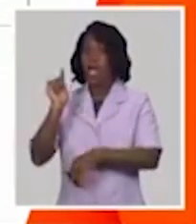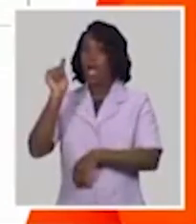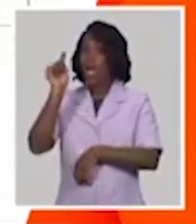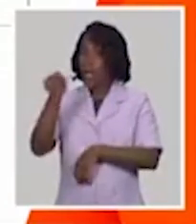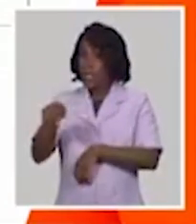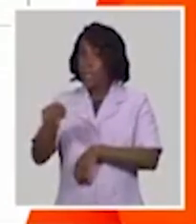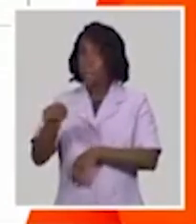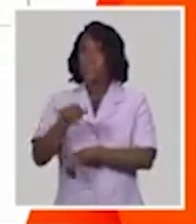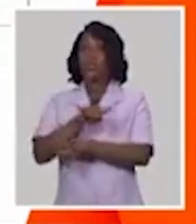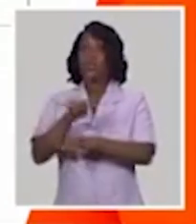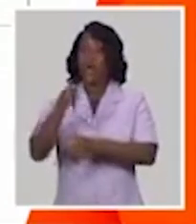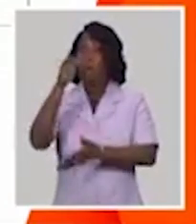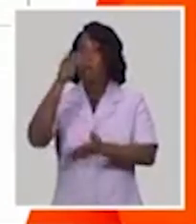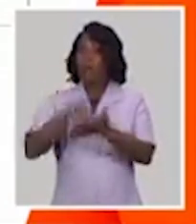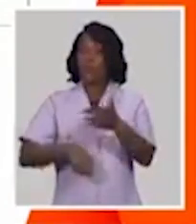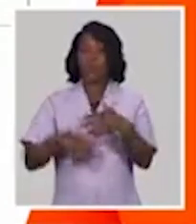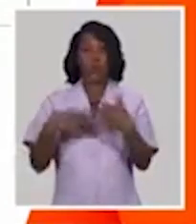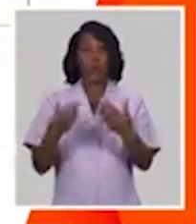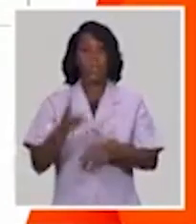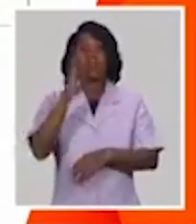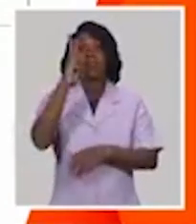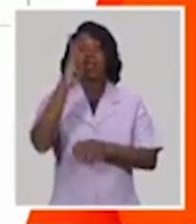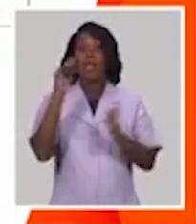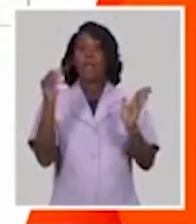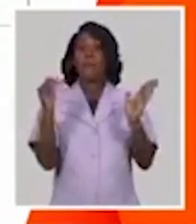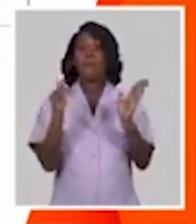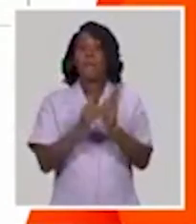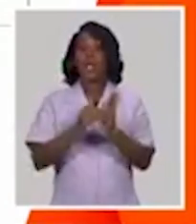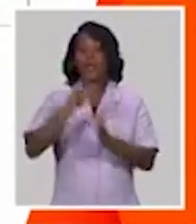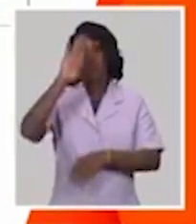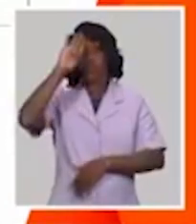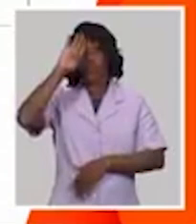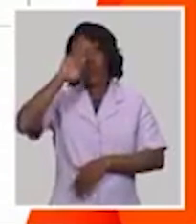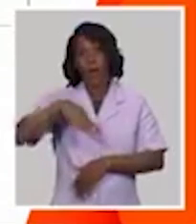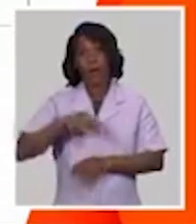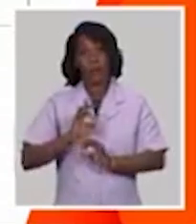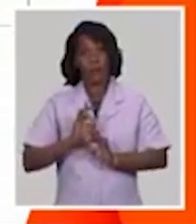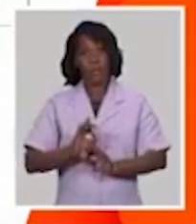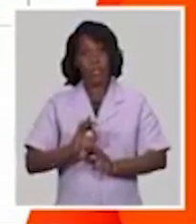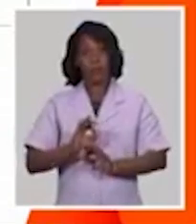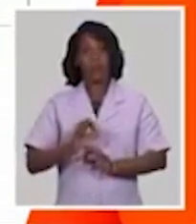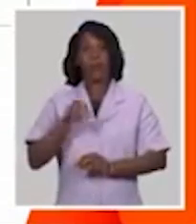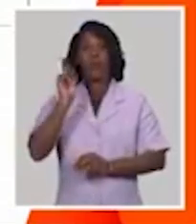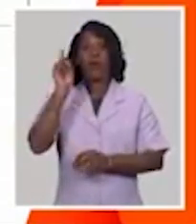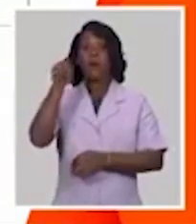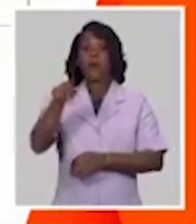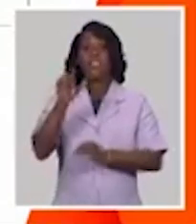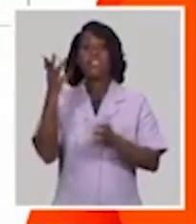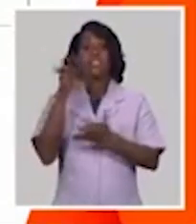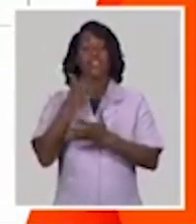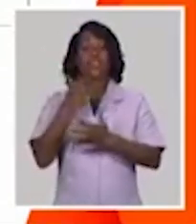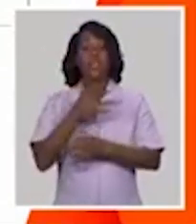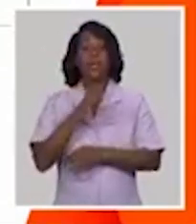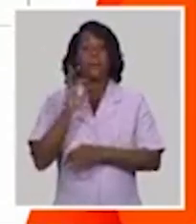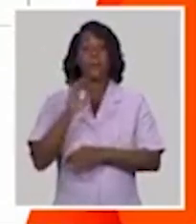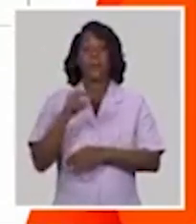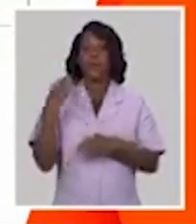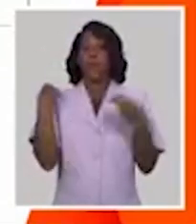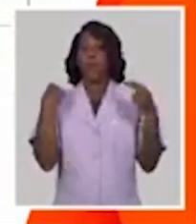su instalación son 3.000 pesos de multa, no para la institución sino para el responsable del área o el responsable del centro de